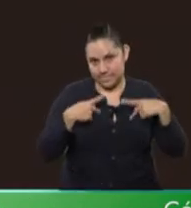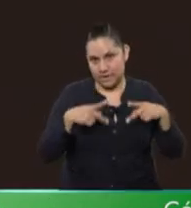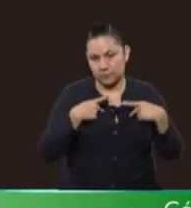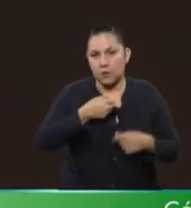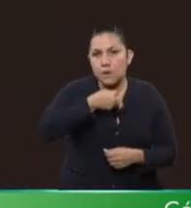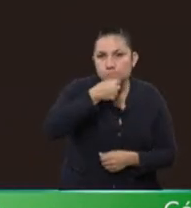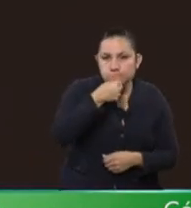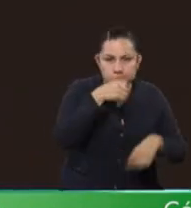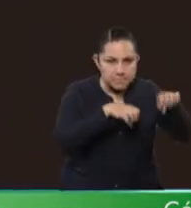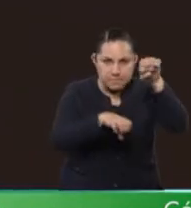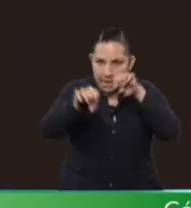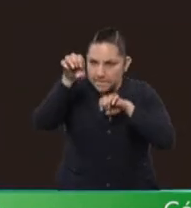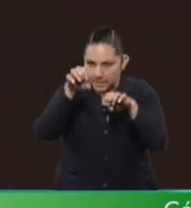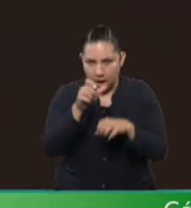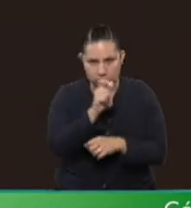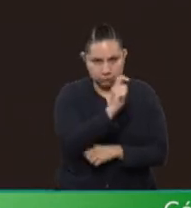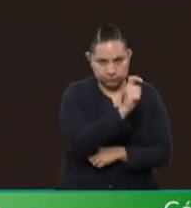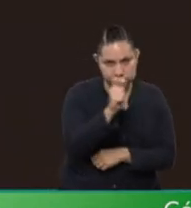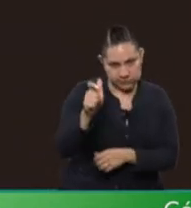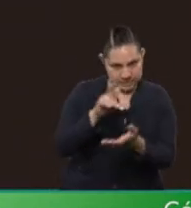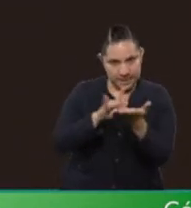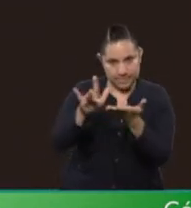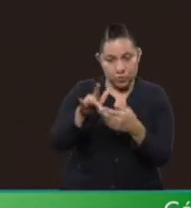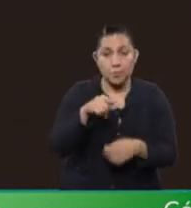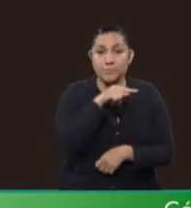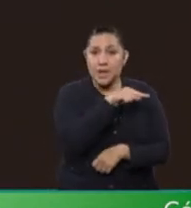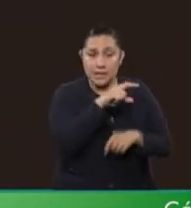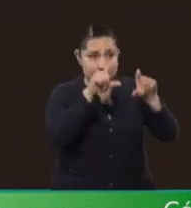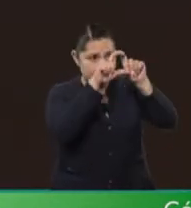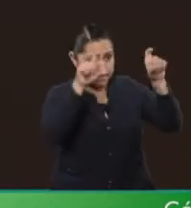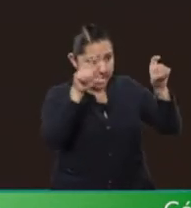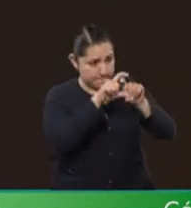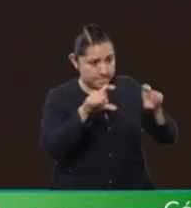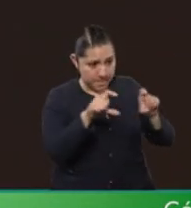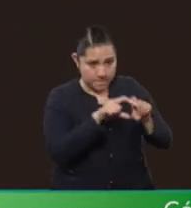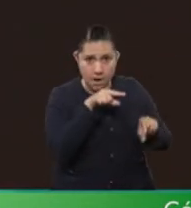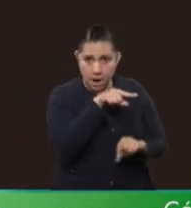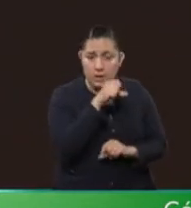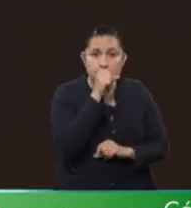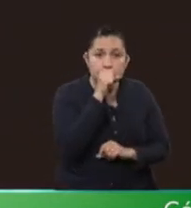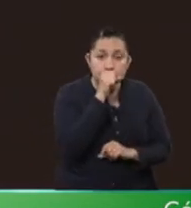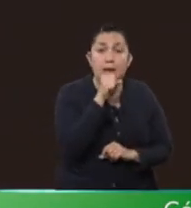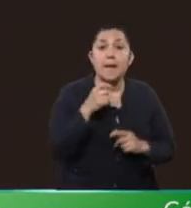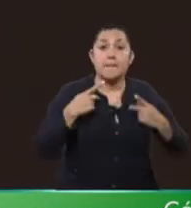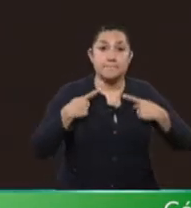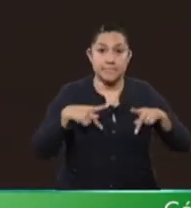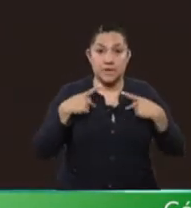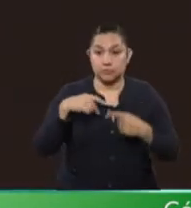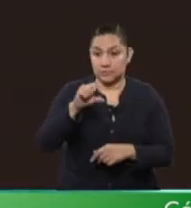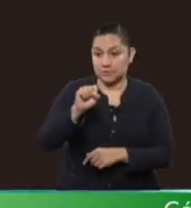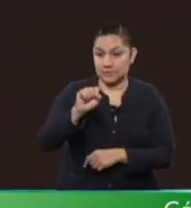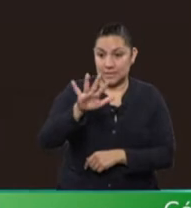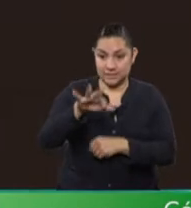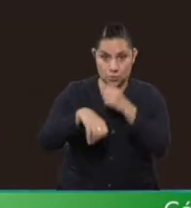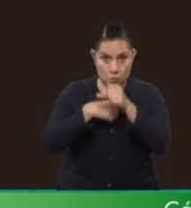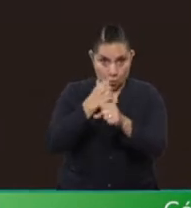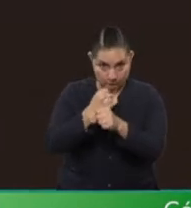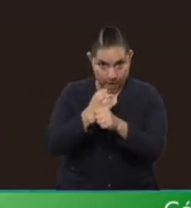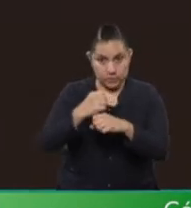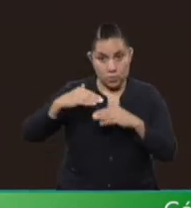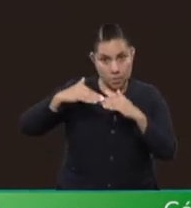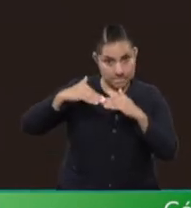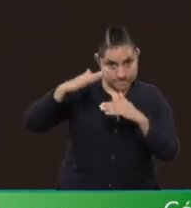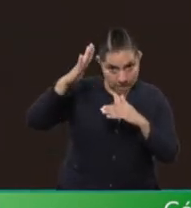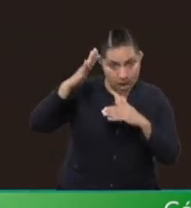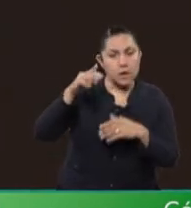En dichos párrafos se menciona que la pensión será para personas mayores de 65 años, con lo cual